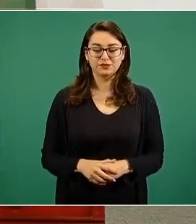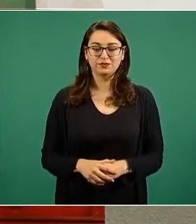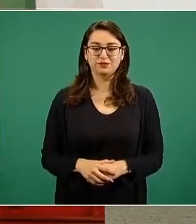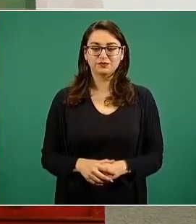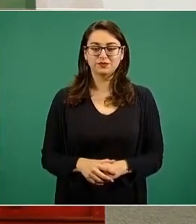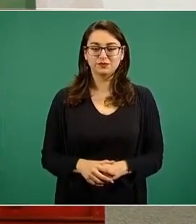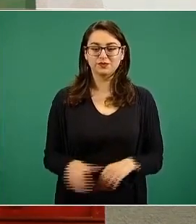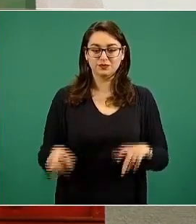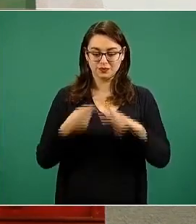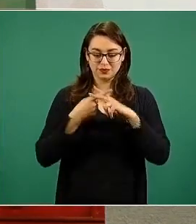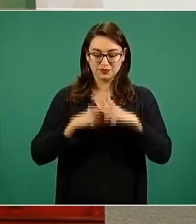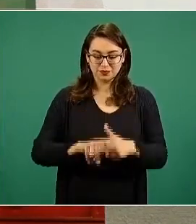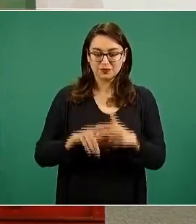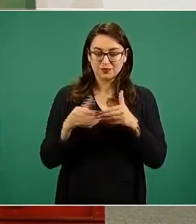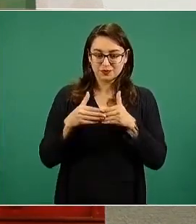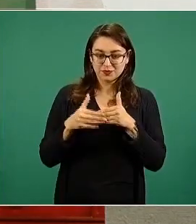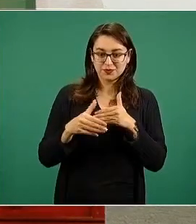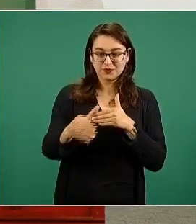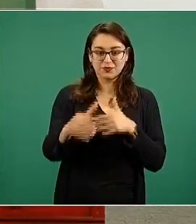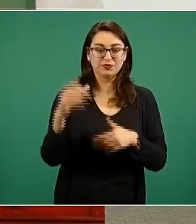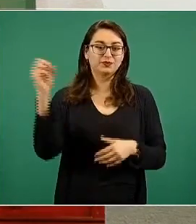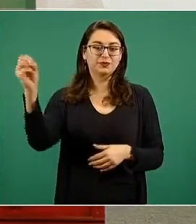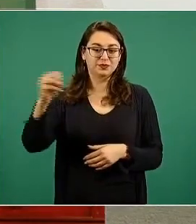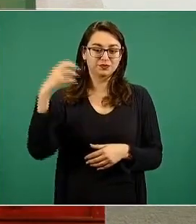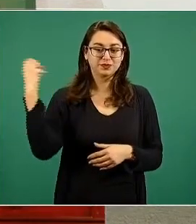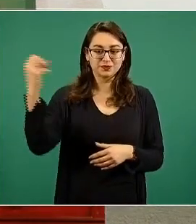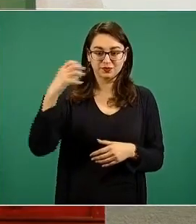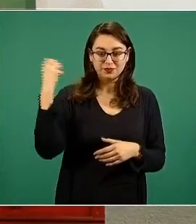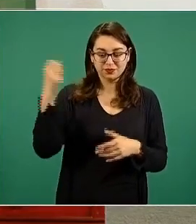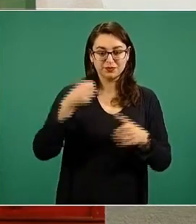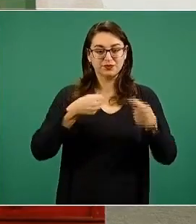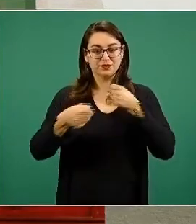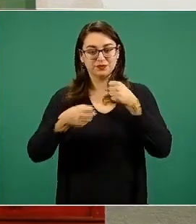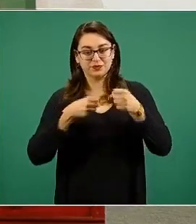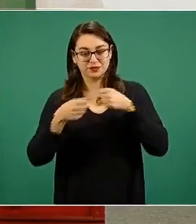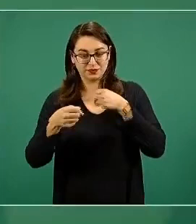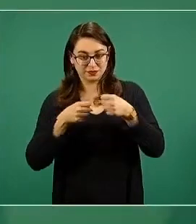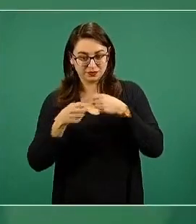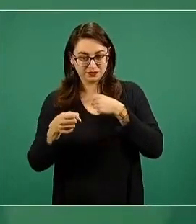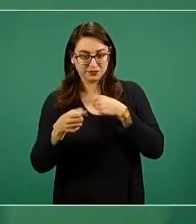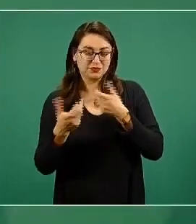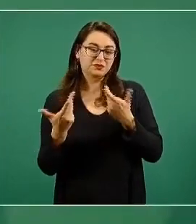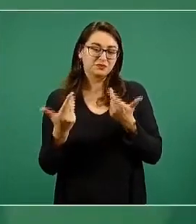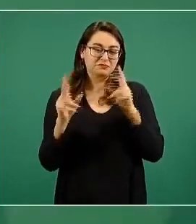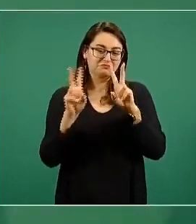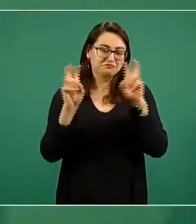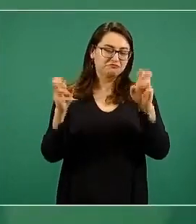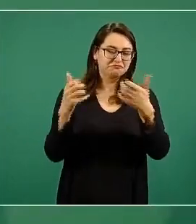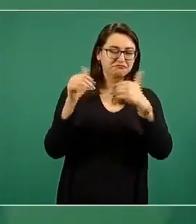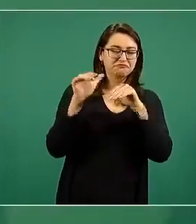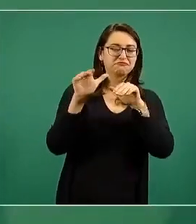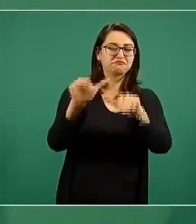a dar inicio a la conferencia de prensa sobre la situación que guarda